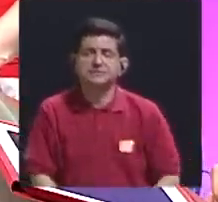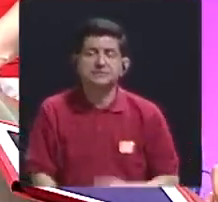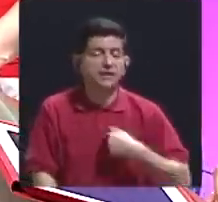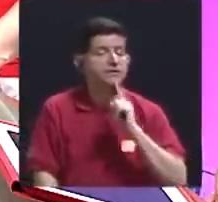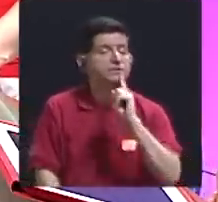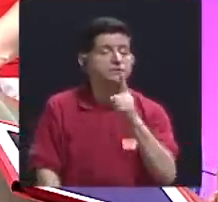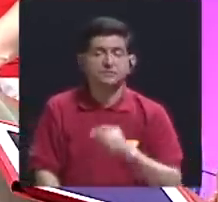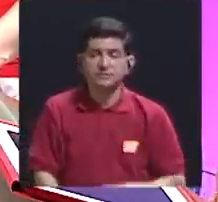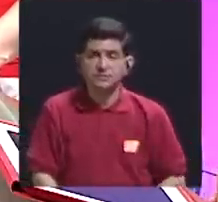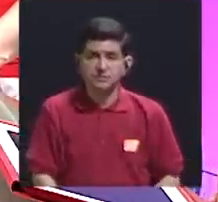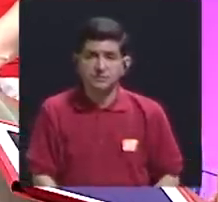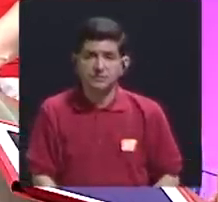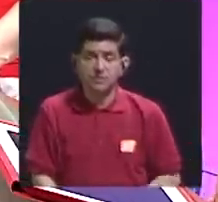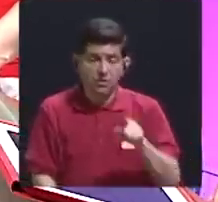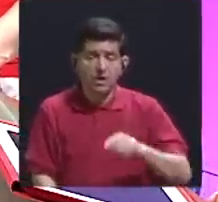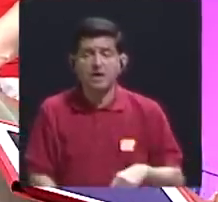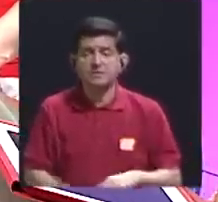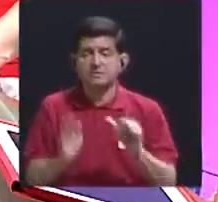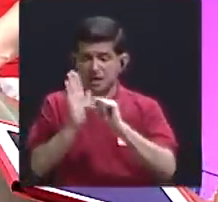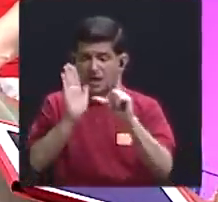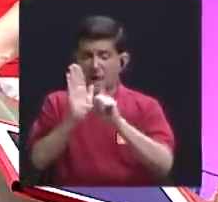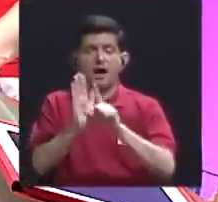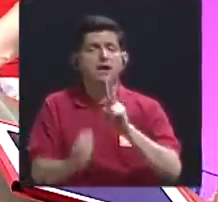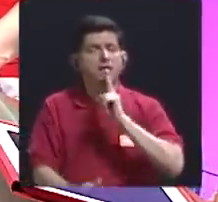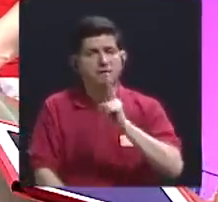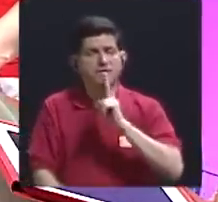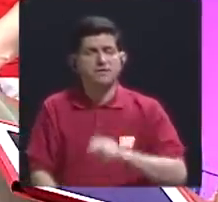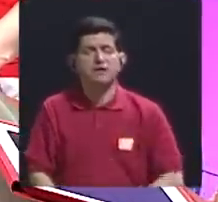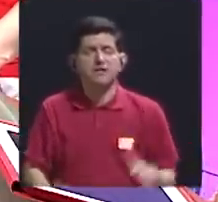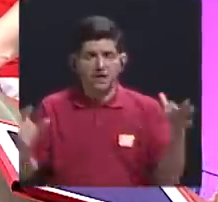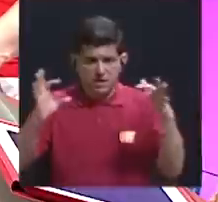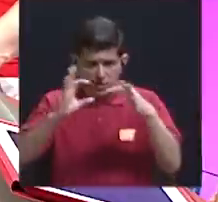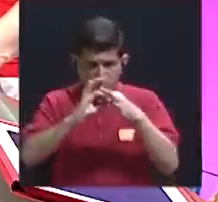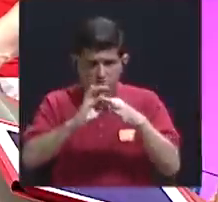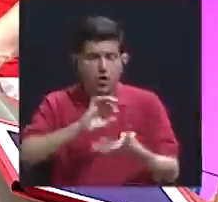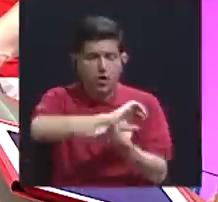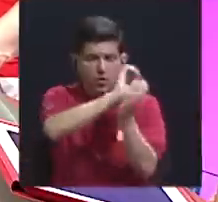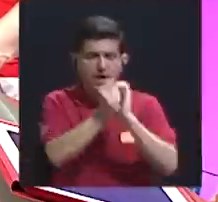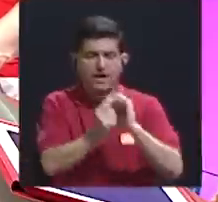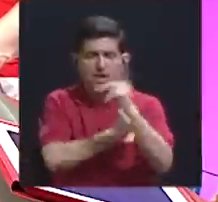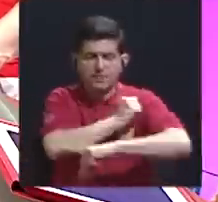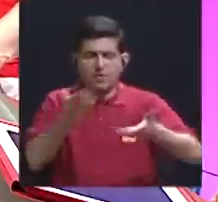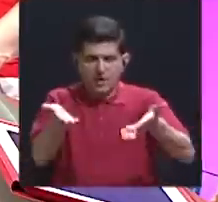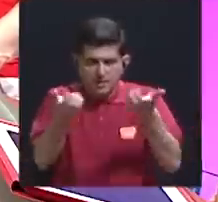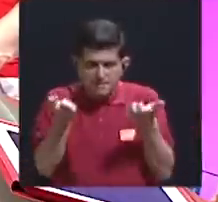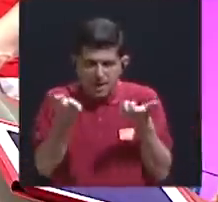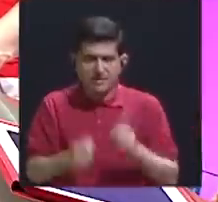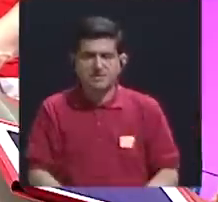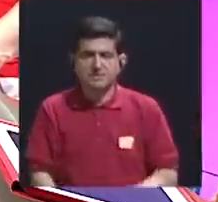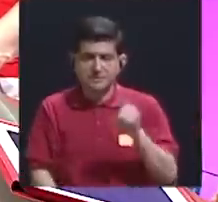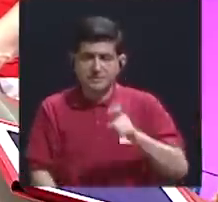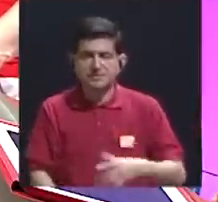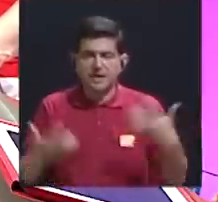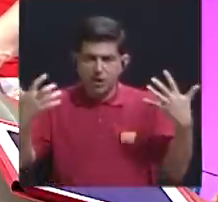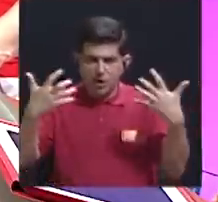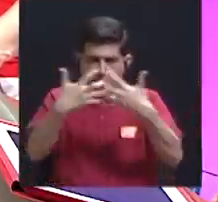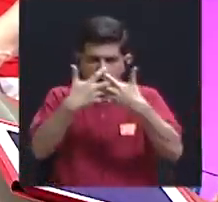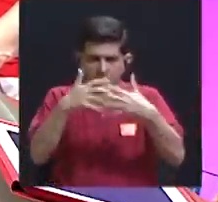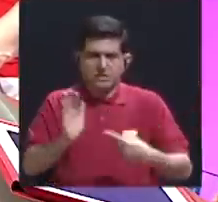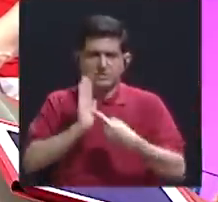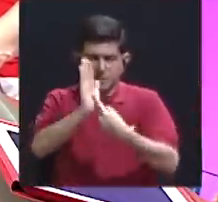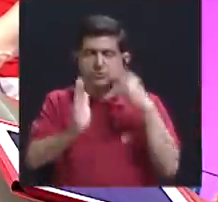digo que este este congreso tiene que estar realmente coherente con el cambio que este país quiere tiene que ser coherente también